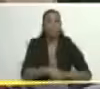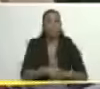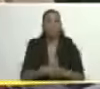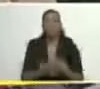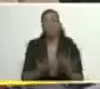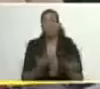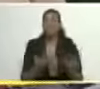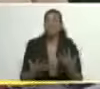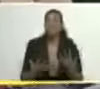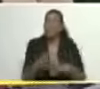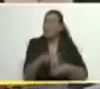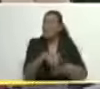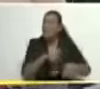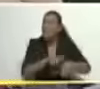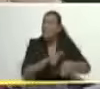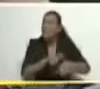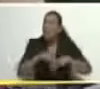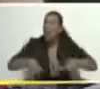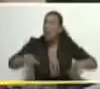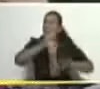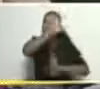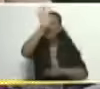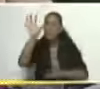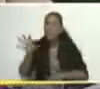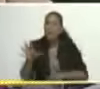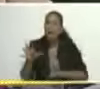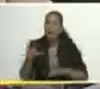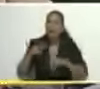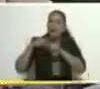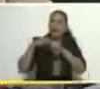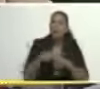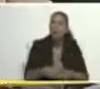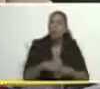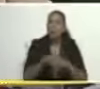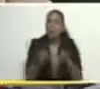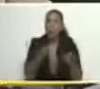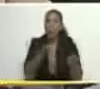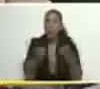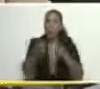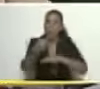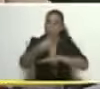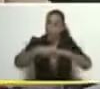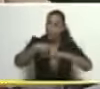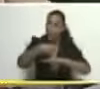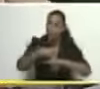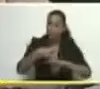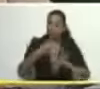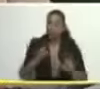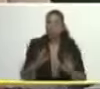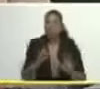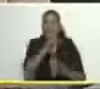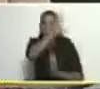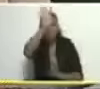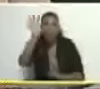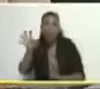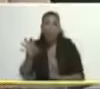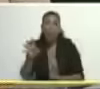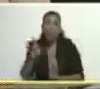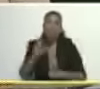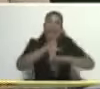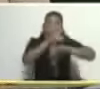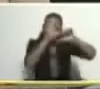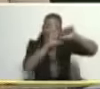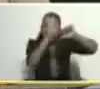still under la mayor parte de los territorios que están bajo is in the Caribbean. colonialismo. Esos territorios se encuentran en el